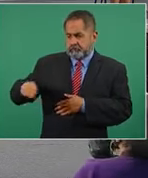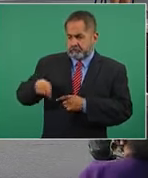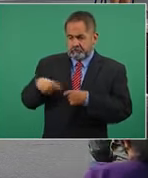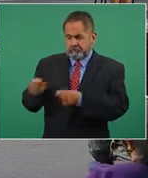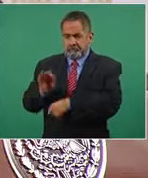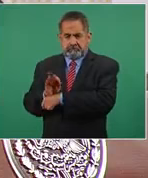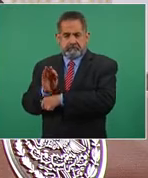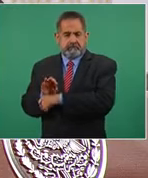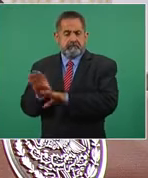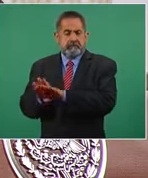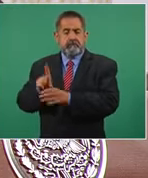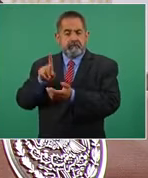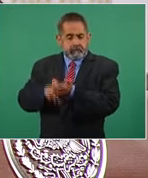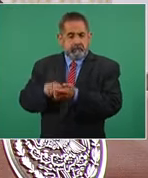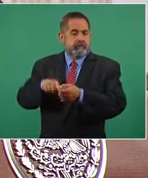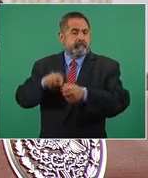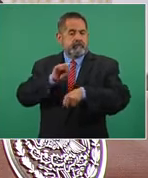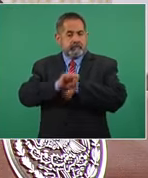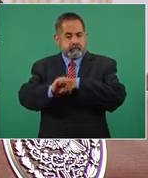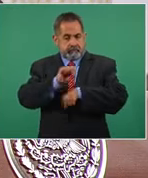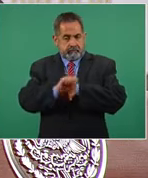beneficiados en El Salvador